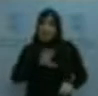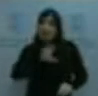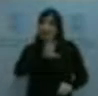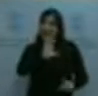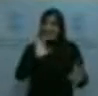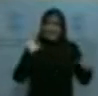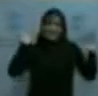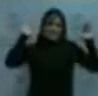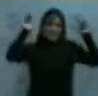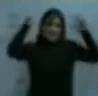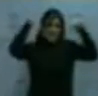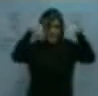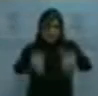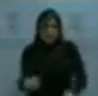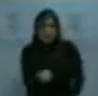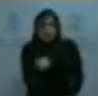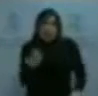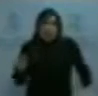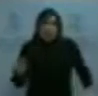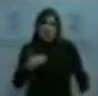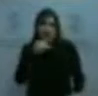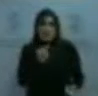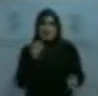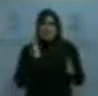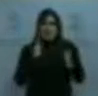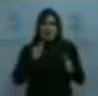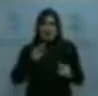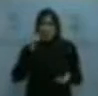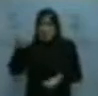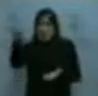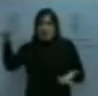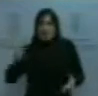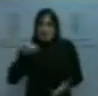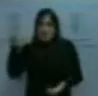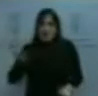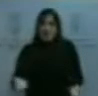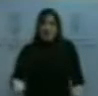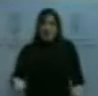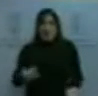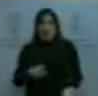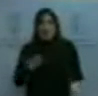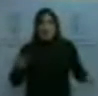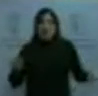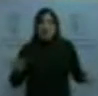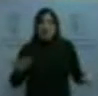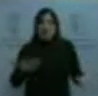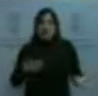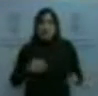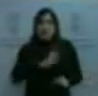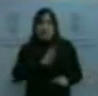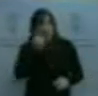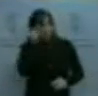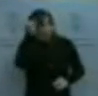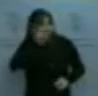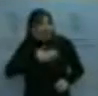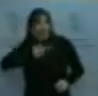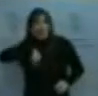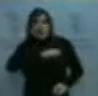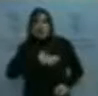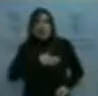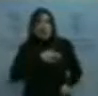intervenido. Oiga, es que parece que nosotros ideológicamente queremos ir matando a la gente. No, no, que ustedes hundieron este